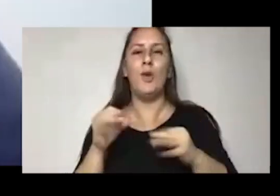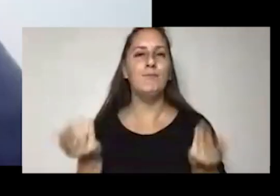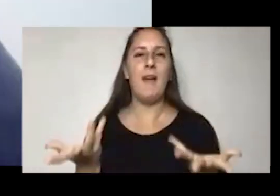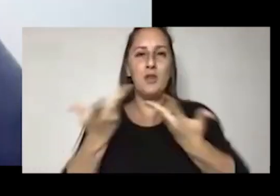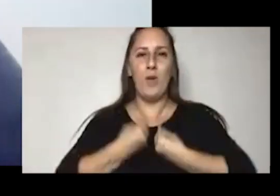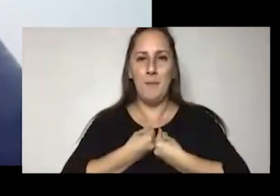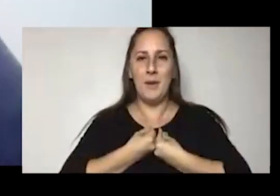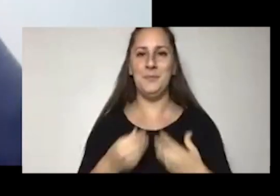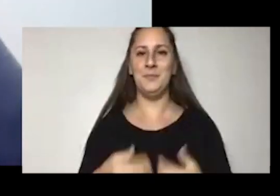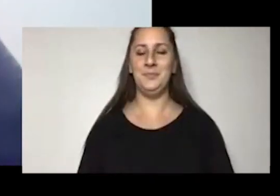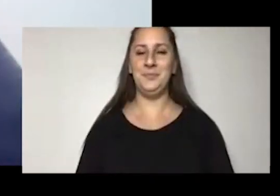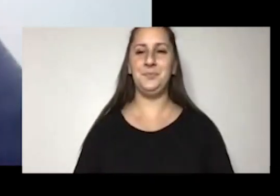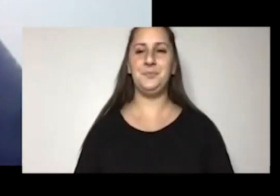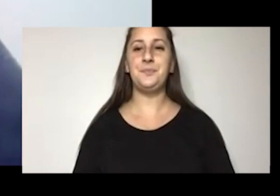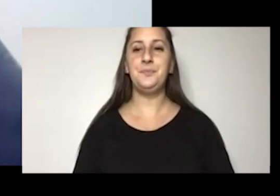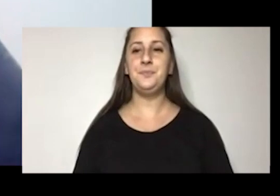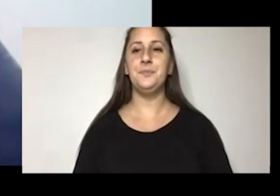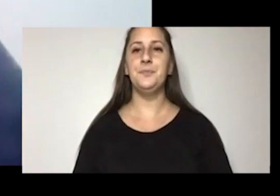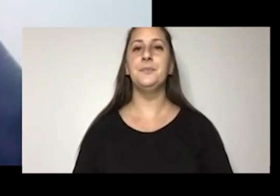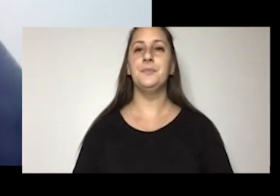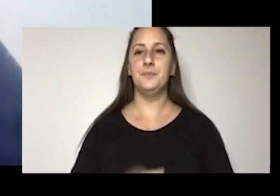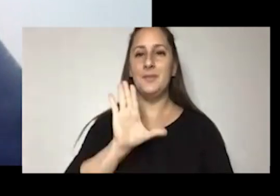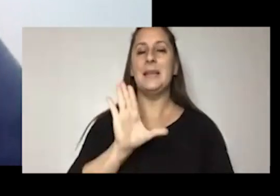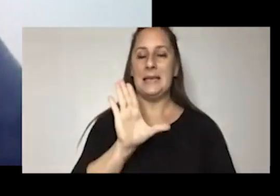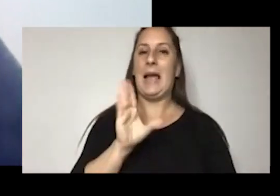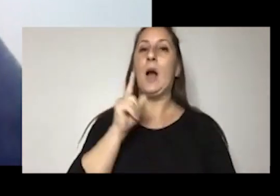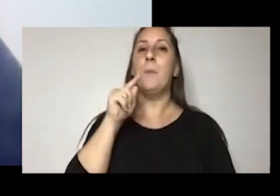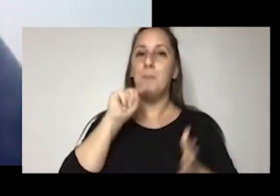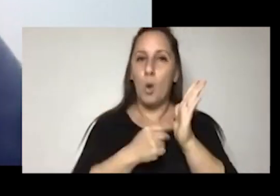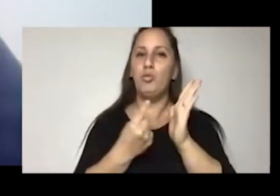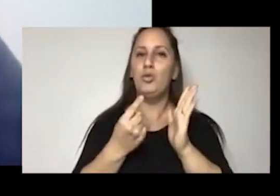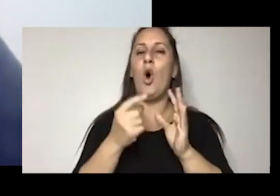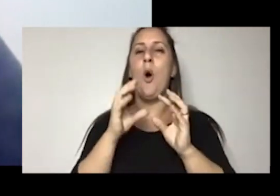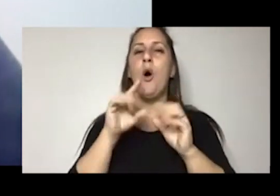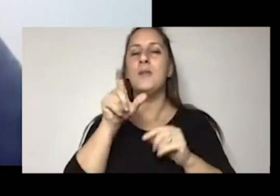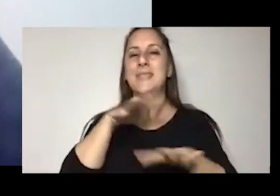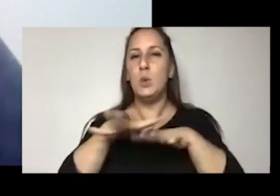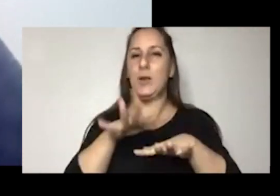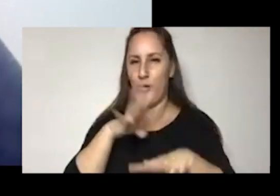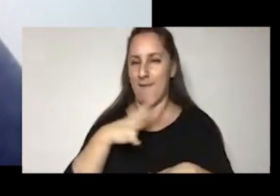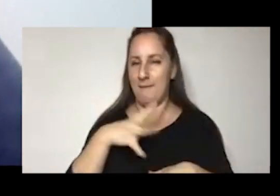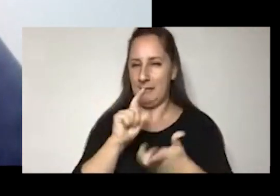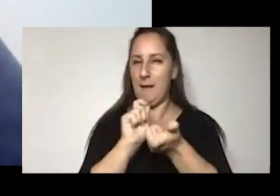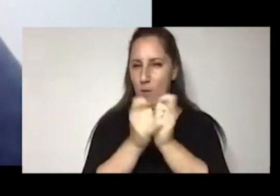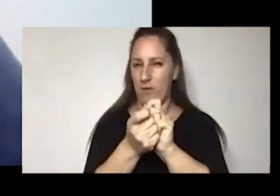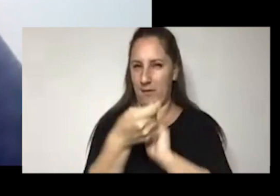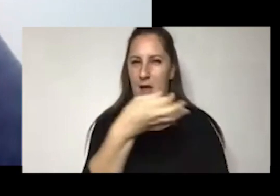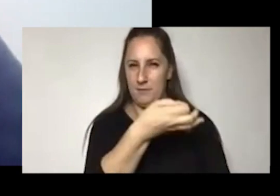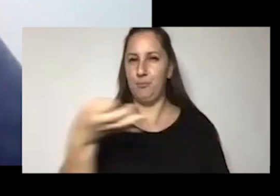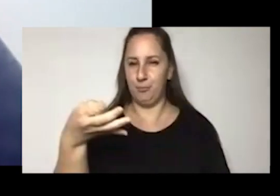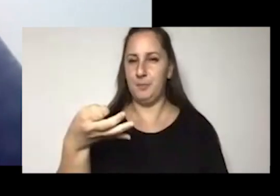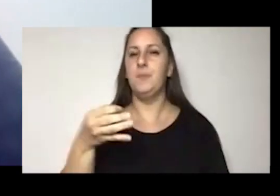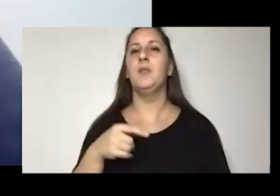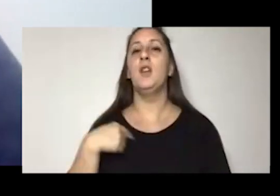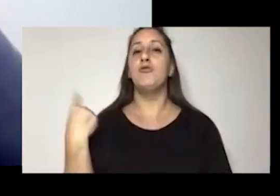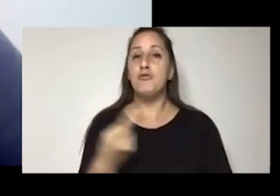Sí, particularmente son de algunos de los casos que nos quedan todavía modificar. De todas maneras, nosotros lo que hacemos es